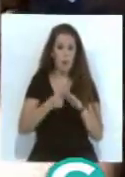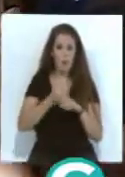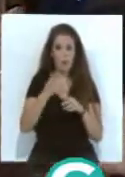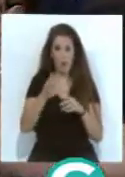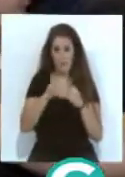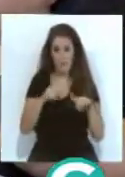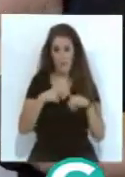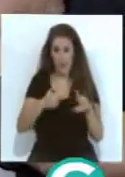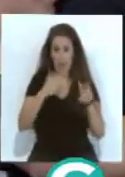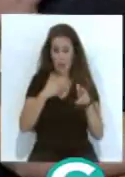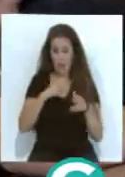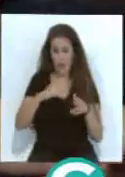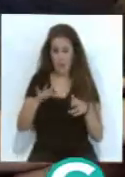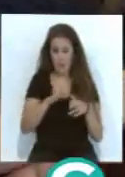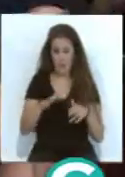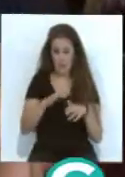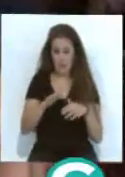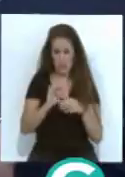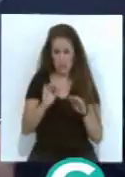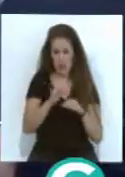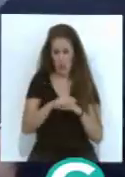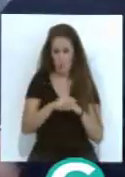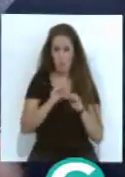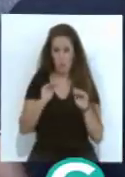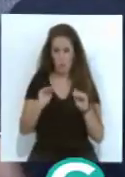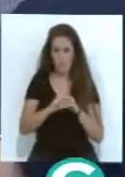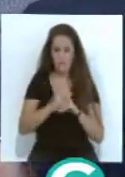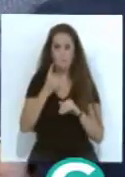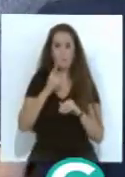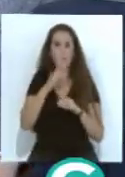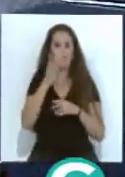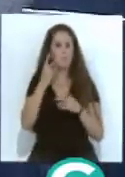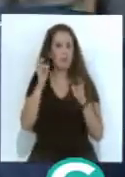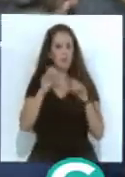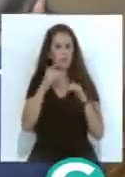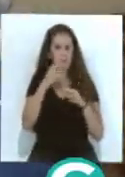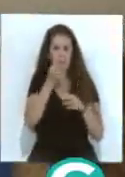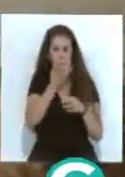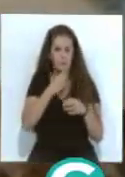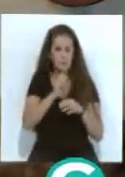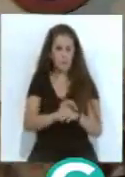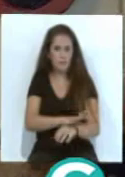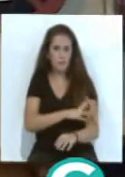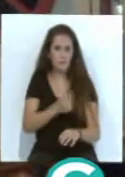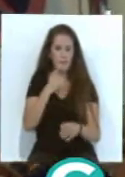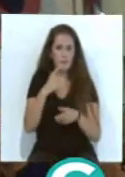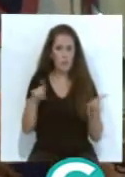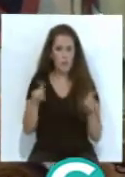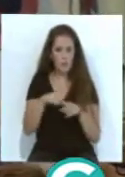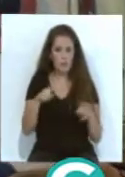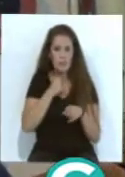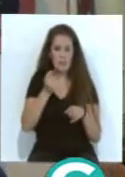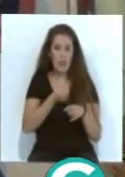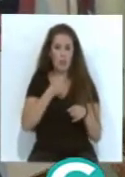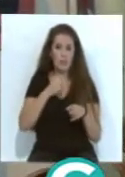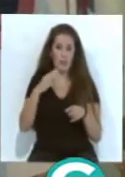fiesta de los cañonazos en este singular barrio. Un acto que estuvo cargado de emotividad y al que puso banda sonora la chirigota